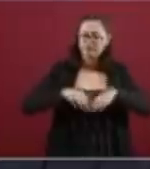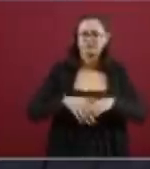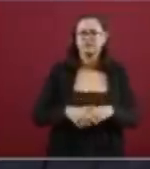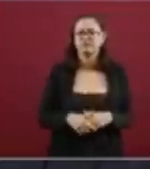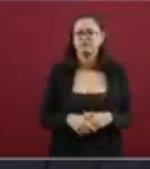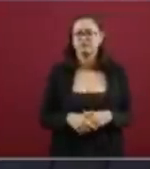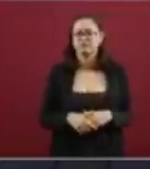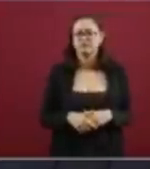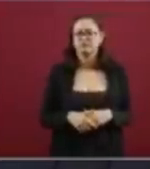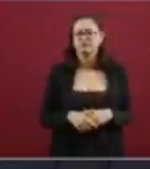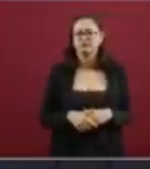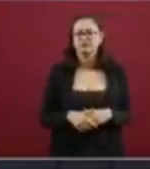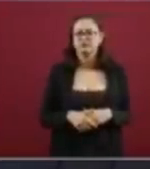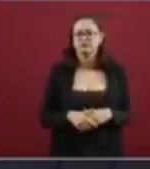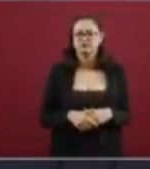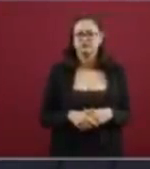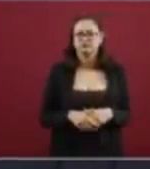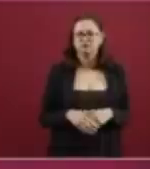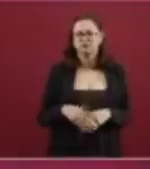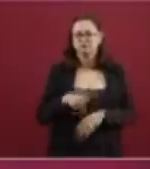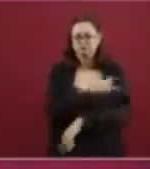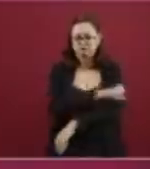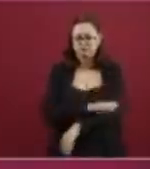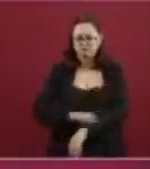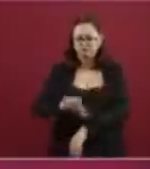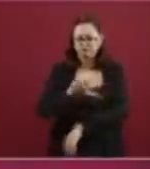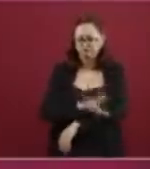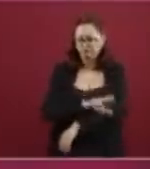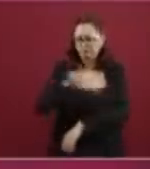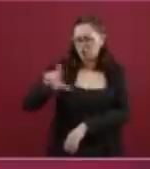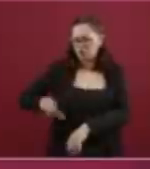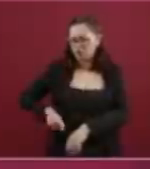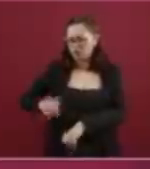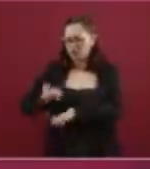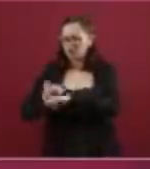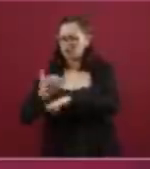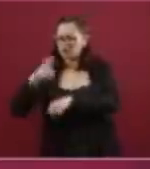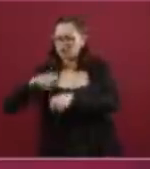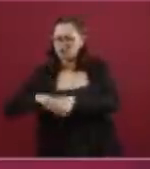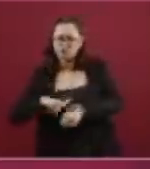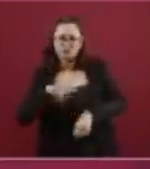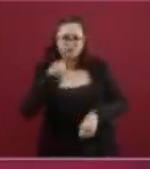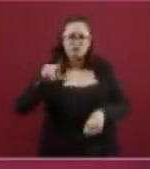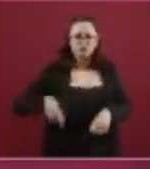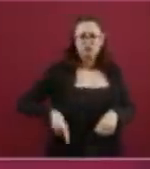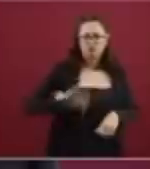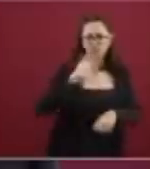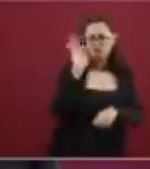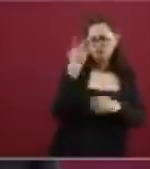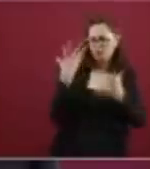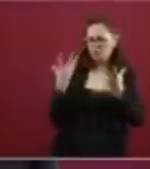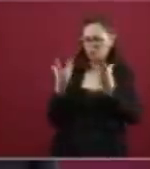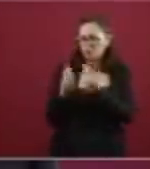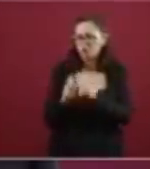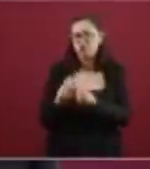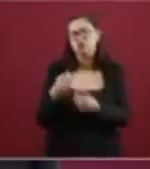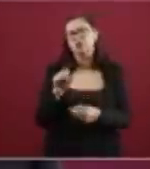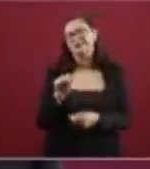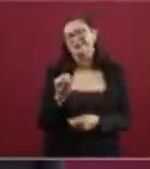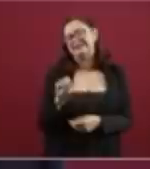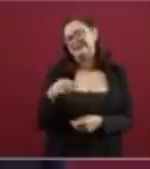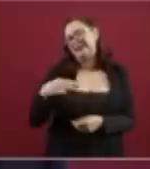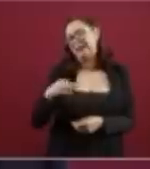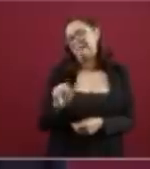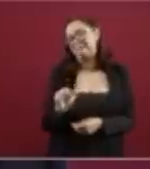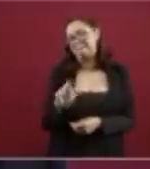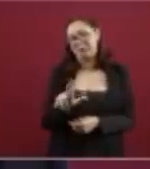Hay una coordinación entre el gobierno del estado y el gobierno federal, en particular con la Secretaría de Marina,